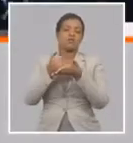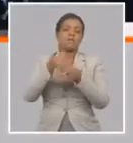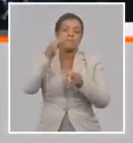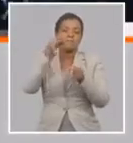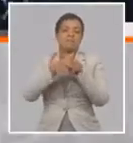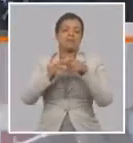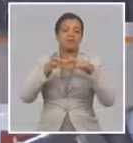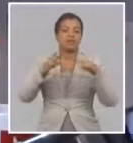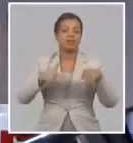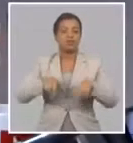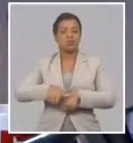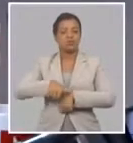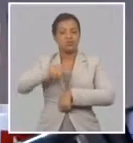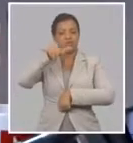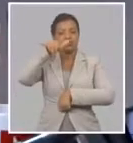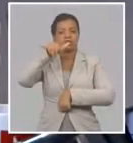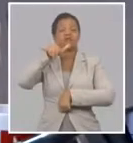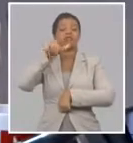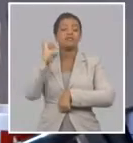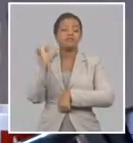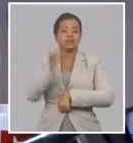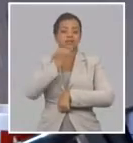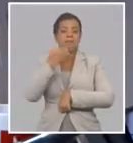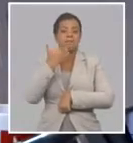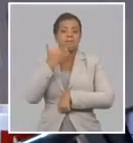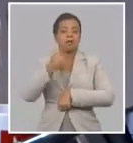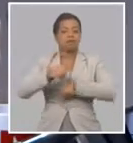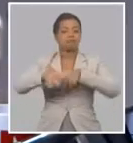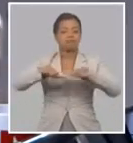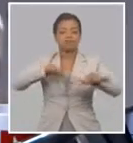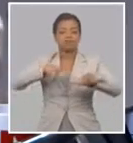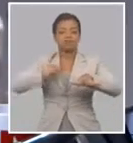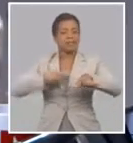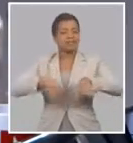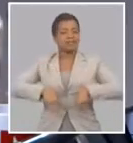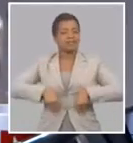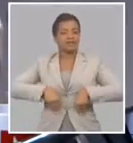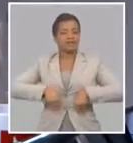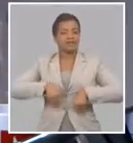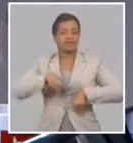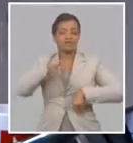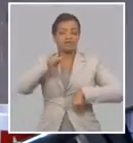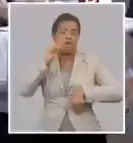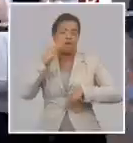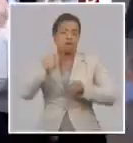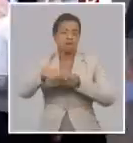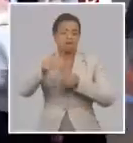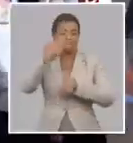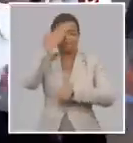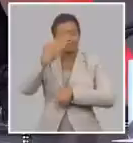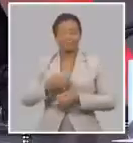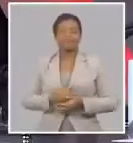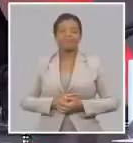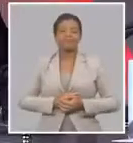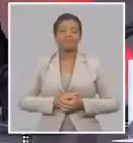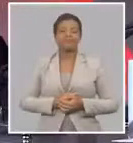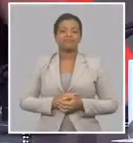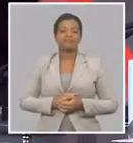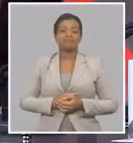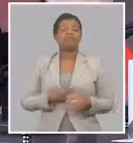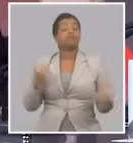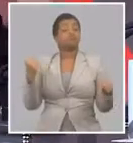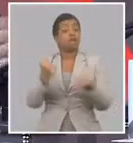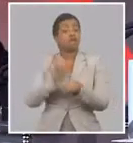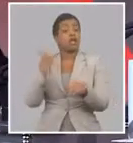comerciales en mejores condiciones para lograr asumir los nuevos retos que enfrentaremos muchas gracias a un trabajo conjunto entre el